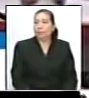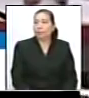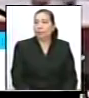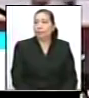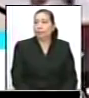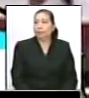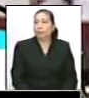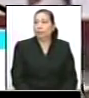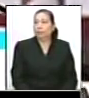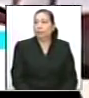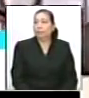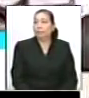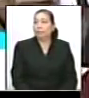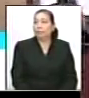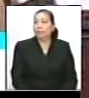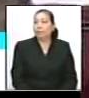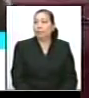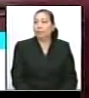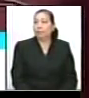Congresista Marco Arana.